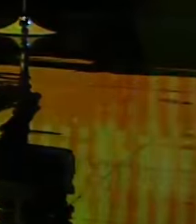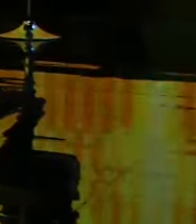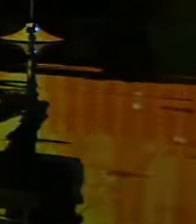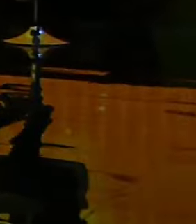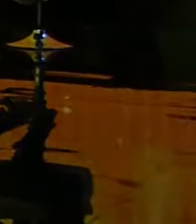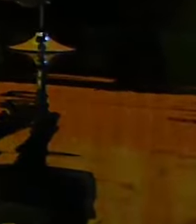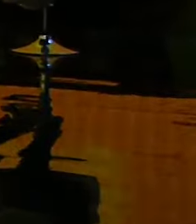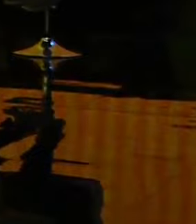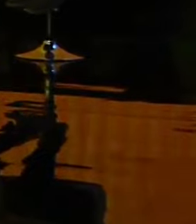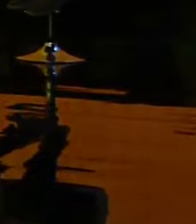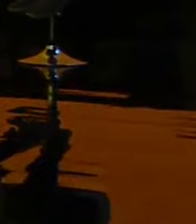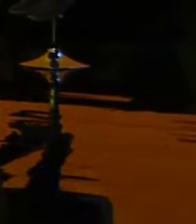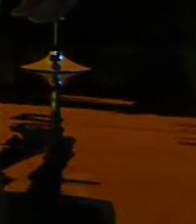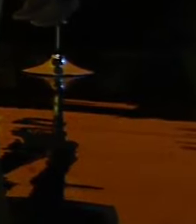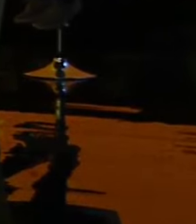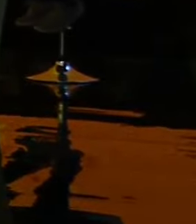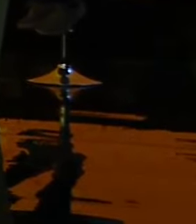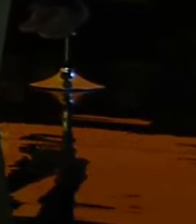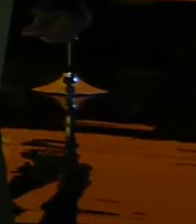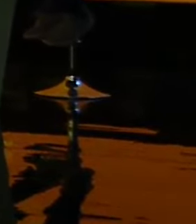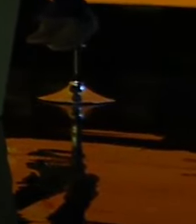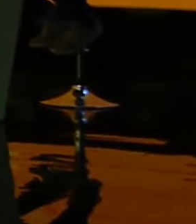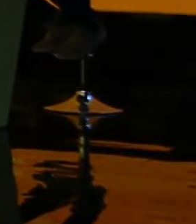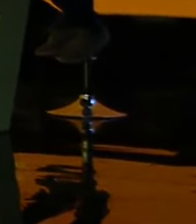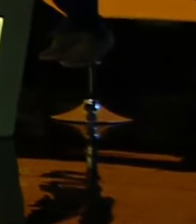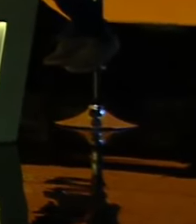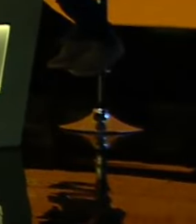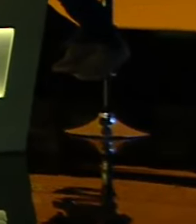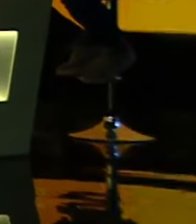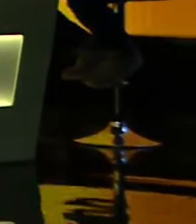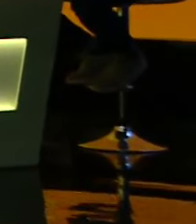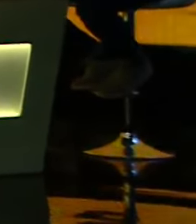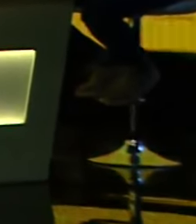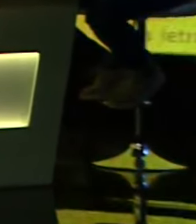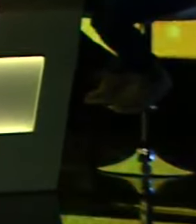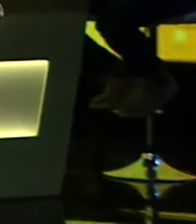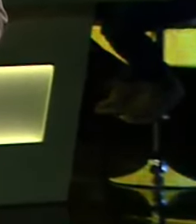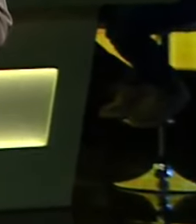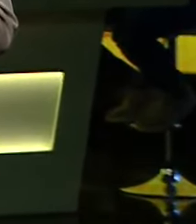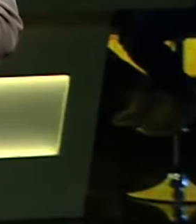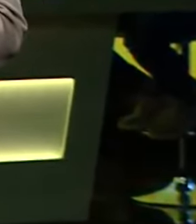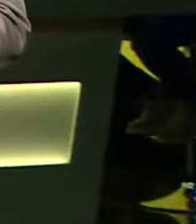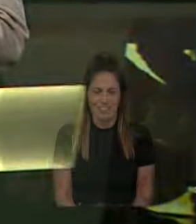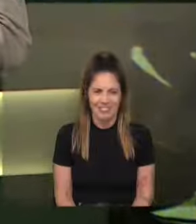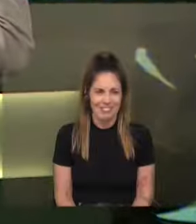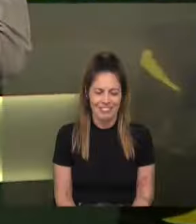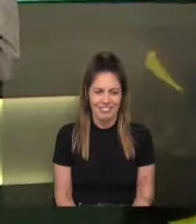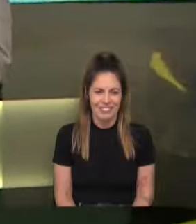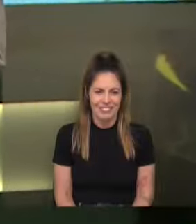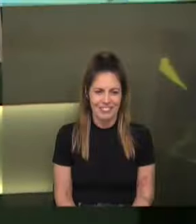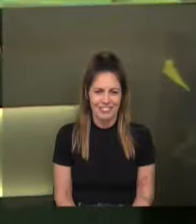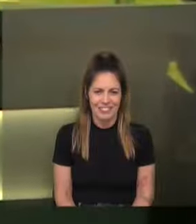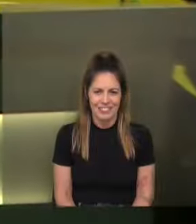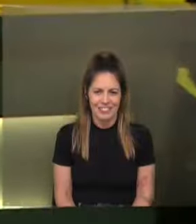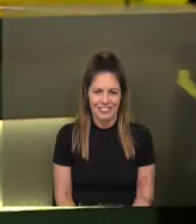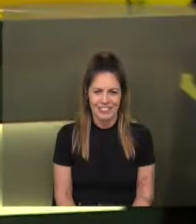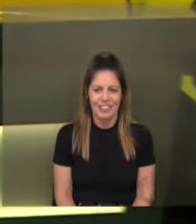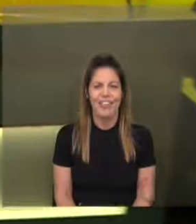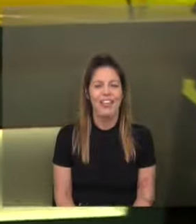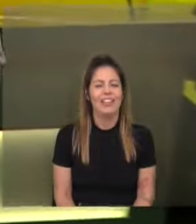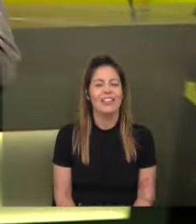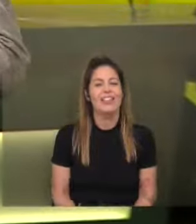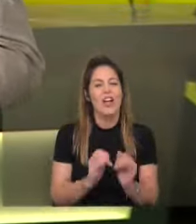muy pero muy buenas Buenas noches muy buen domingo Cómo están bienvenidos bienvenidas esto es la letra chica Jorge temponi cómo andas Maite sarazola feliz de hacer otro